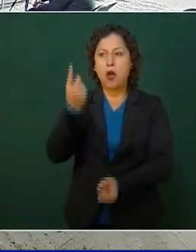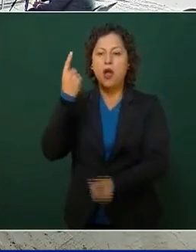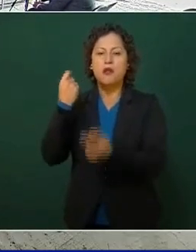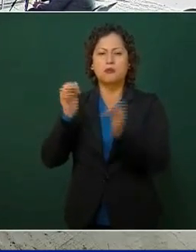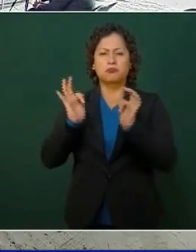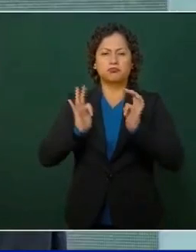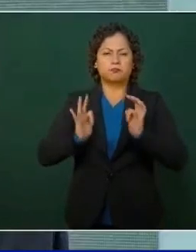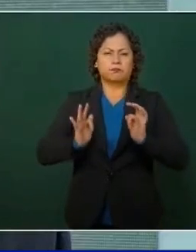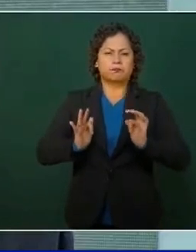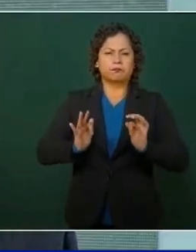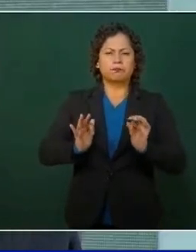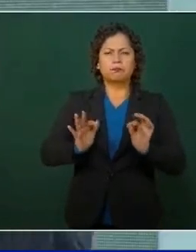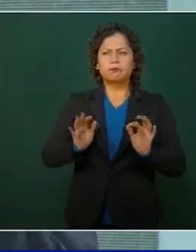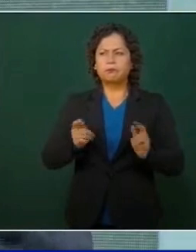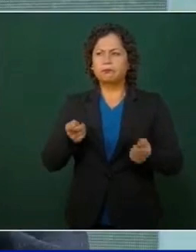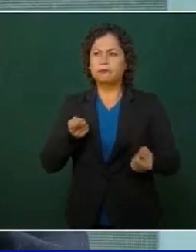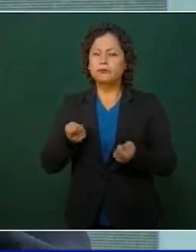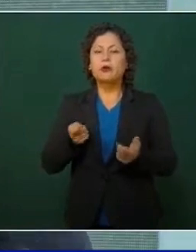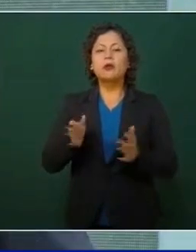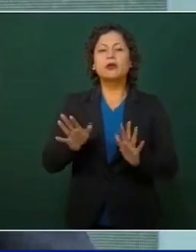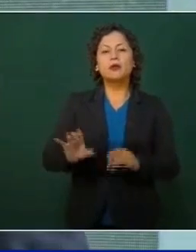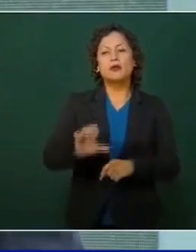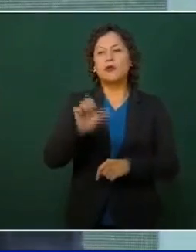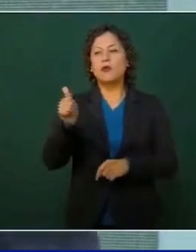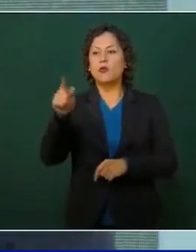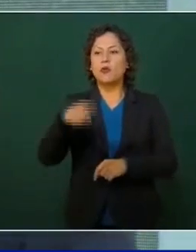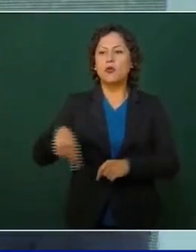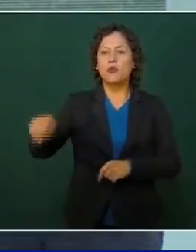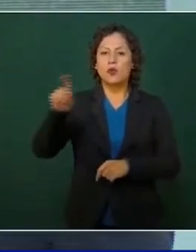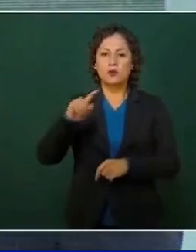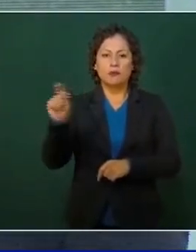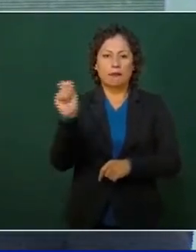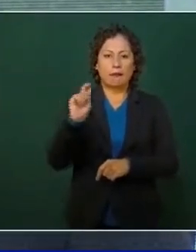moderados y los técnicos